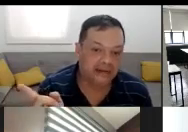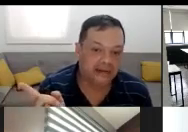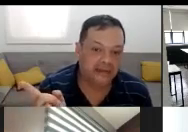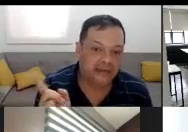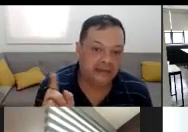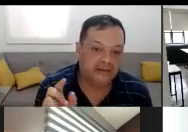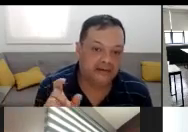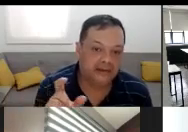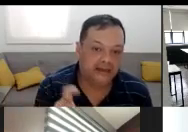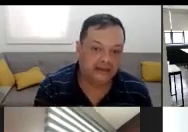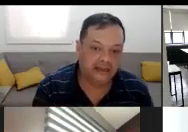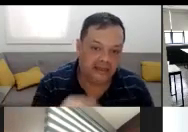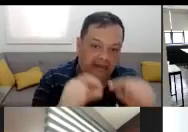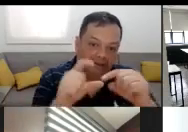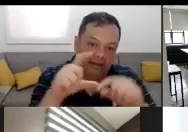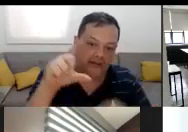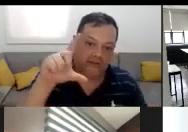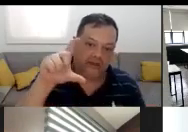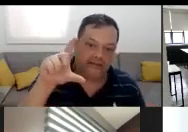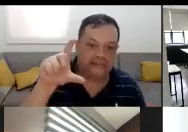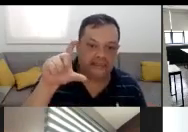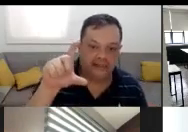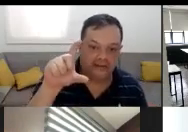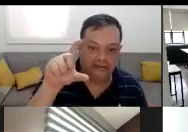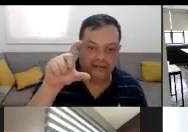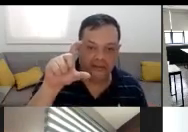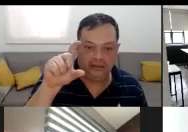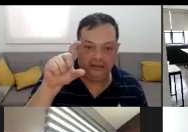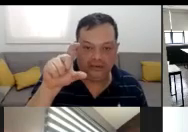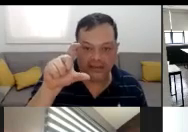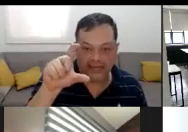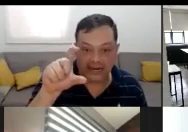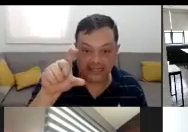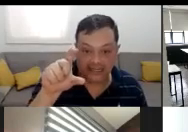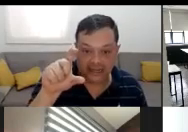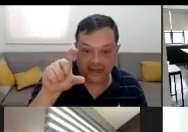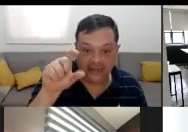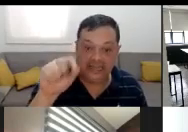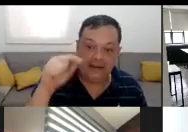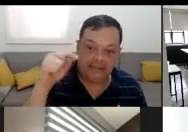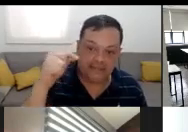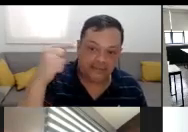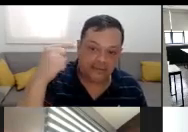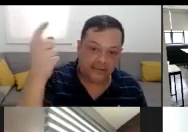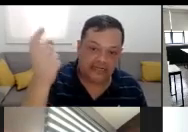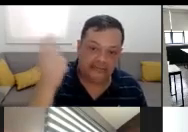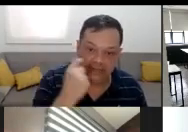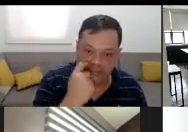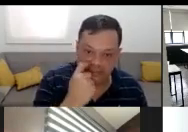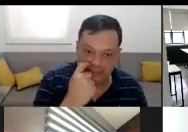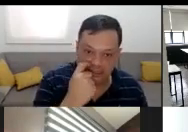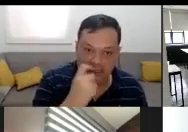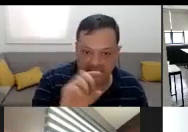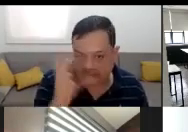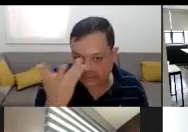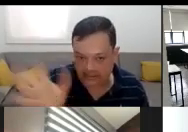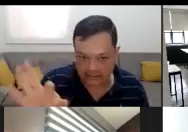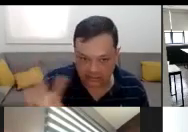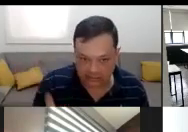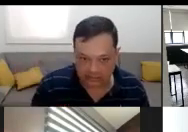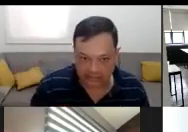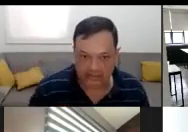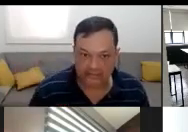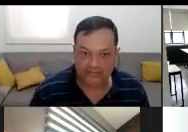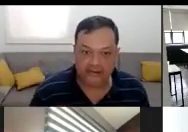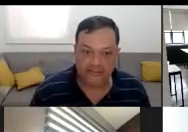encima, qué altura de estrato puede llegar a tener y el peso propio de las plantas. Estamos hablando